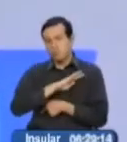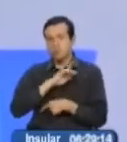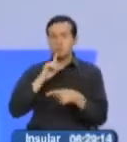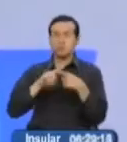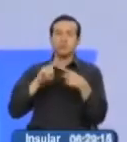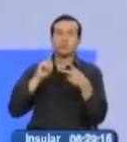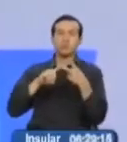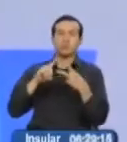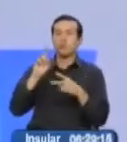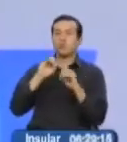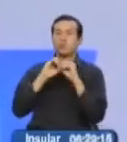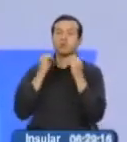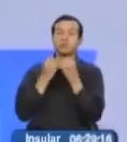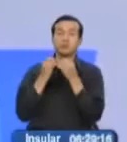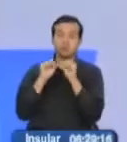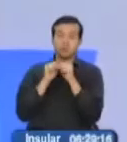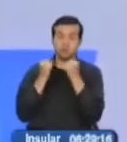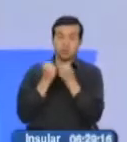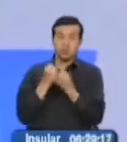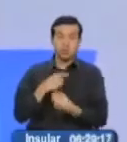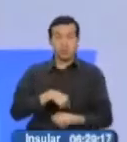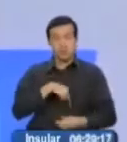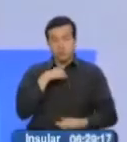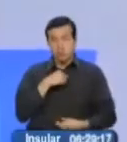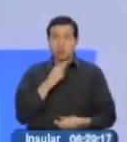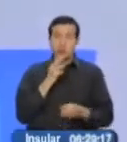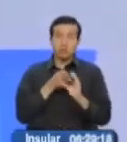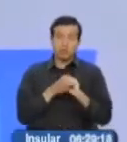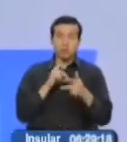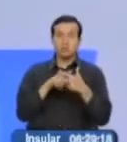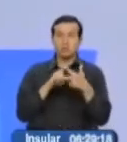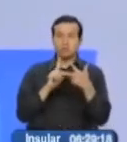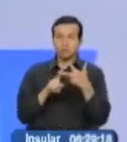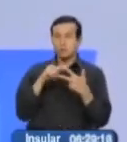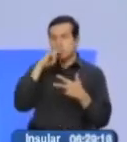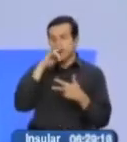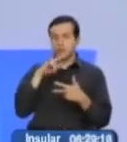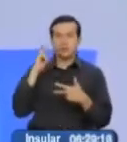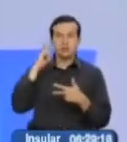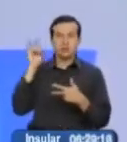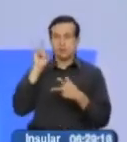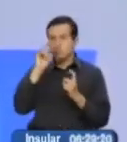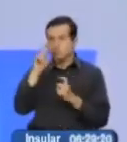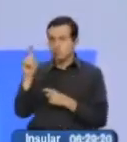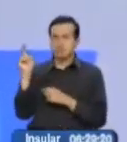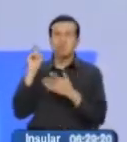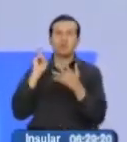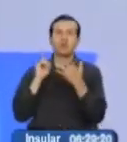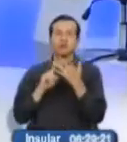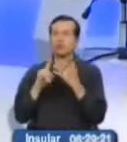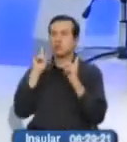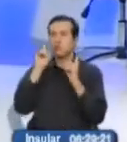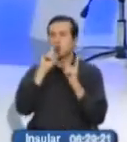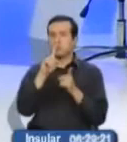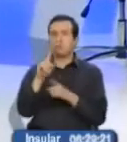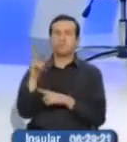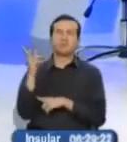como también de las organizaciones de la sociedad civil. Se han hecho consultas con los niños y las niñas, se han hecho